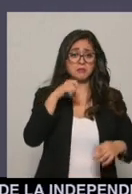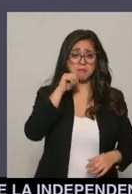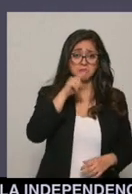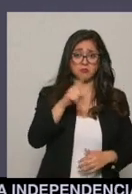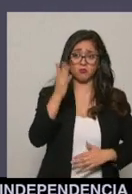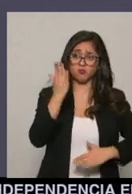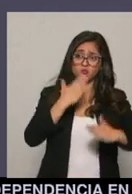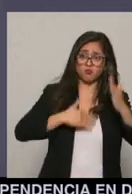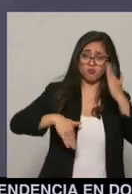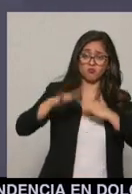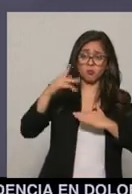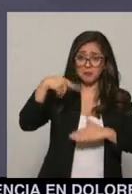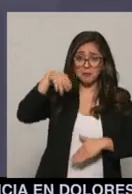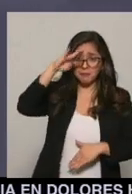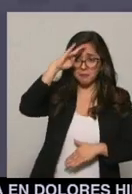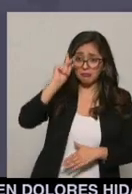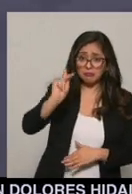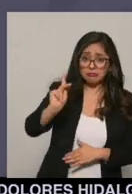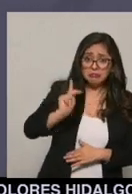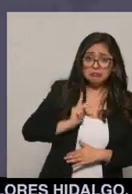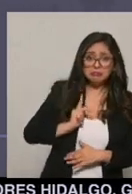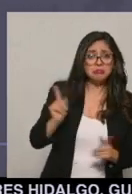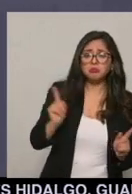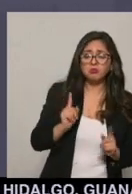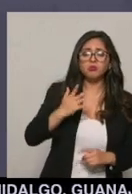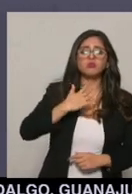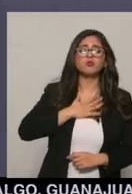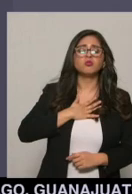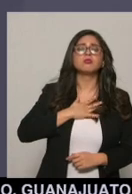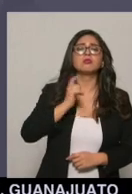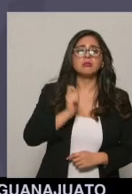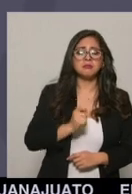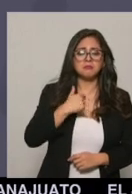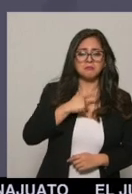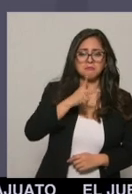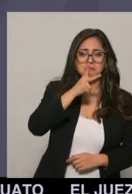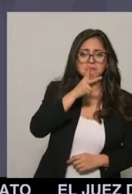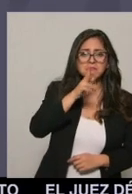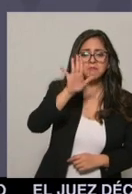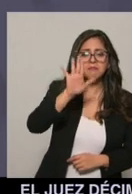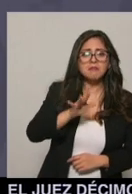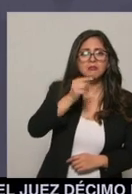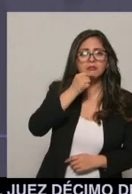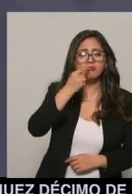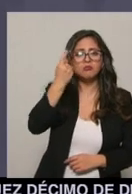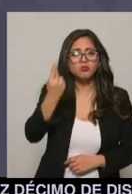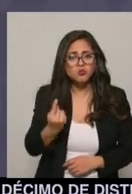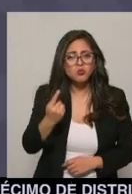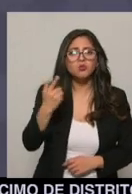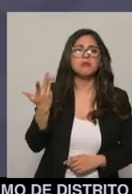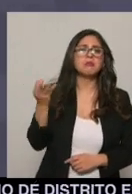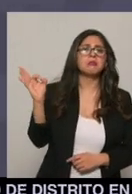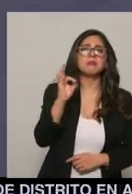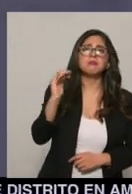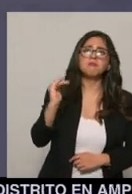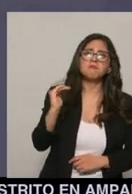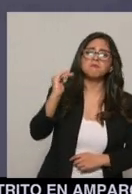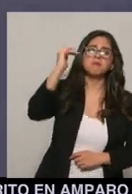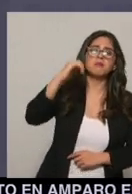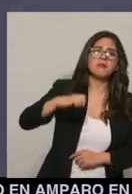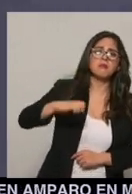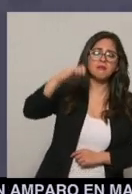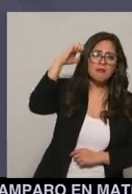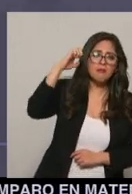nivel que ellos, seguimos siendo padres de niños, aunque ya sean adultos o sean jóvenes,